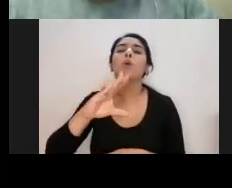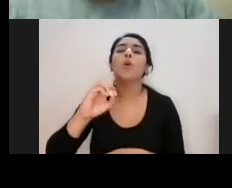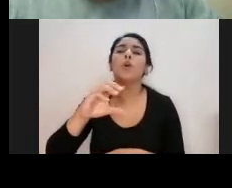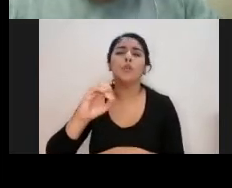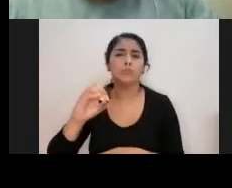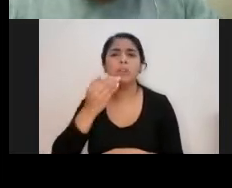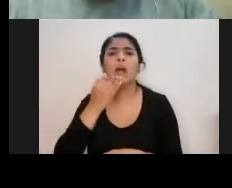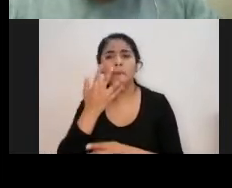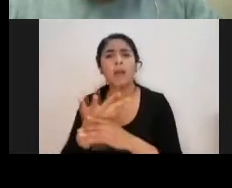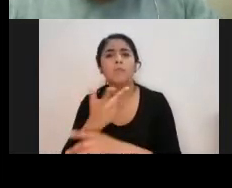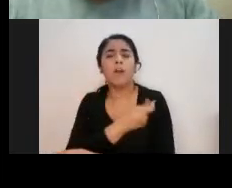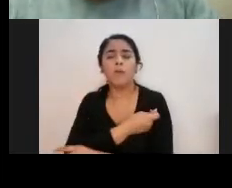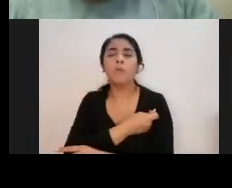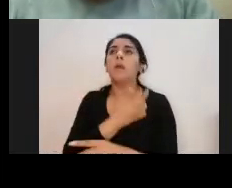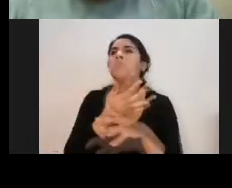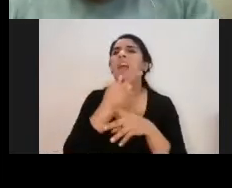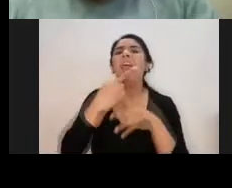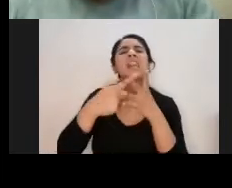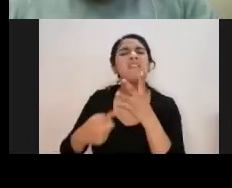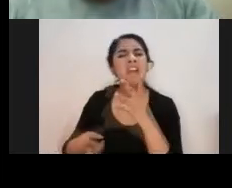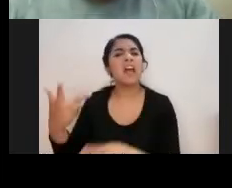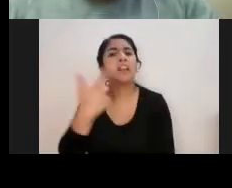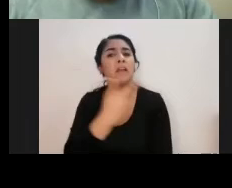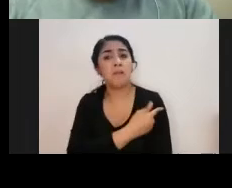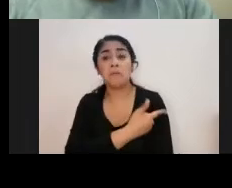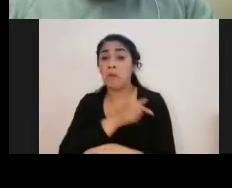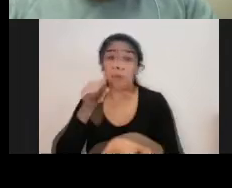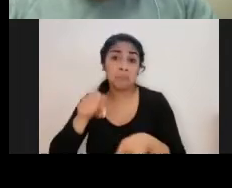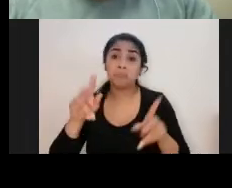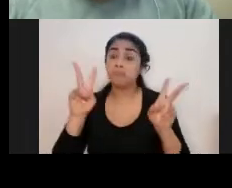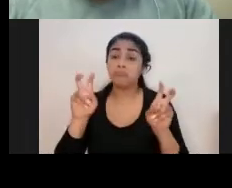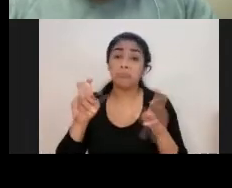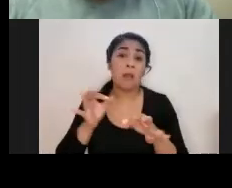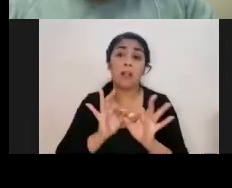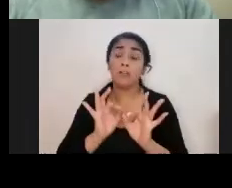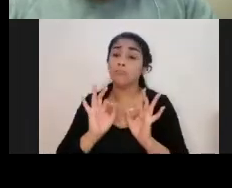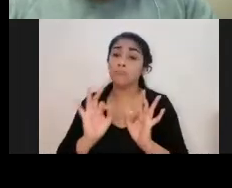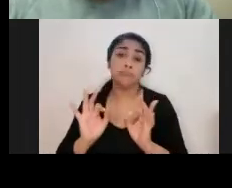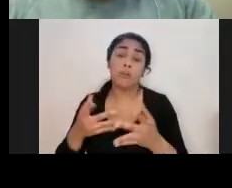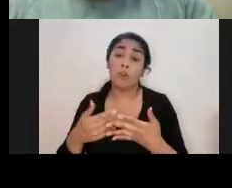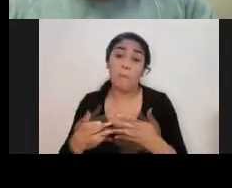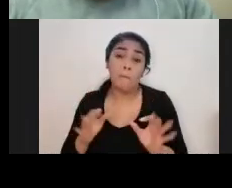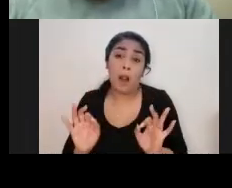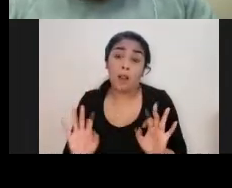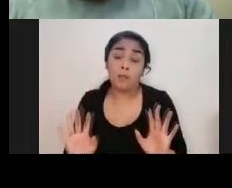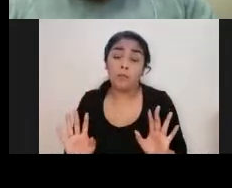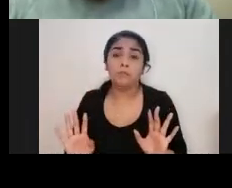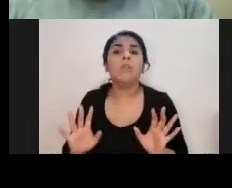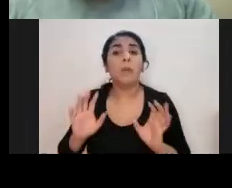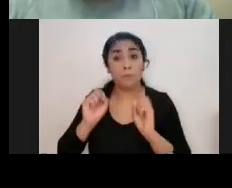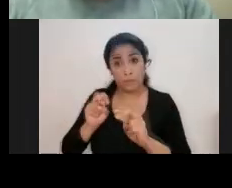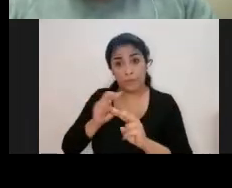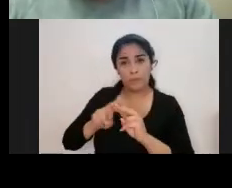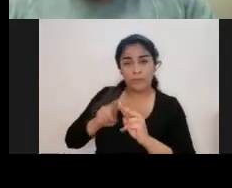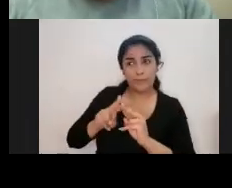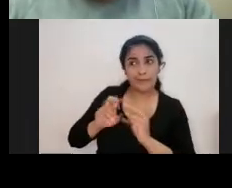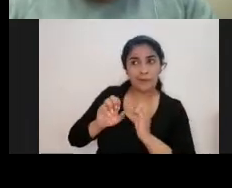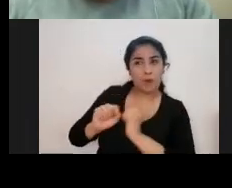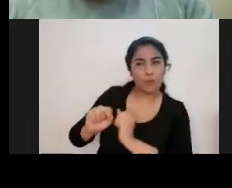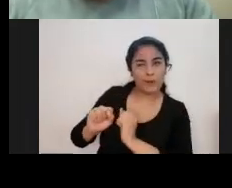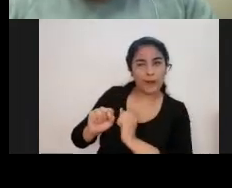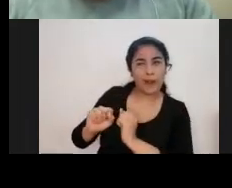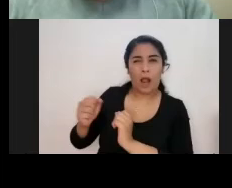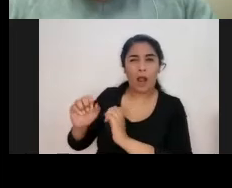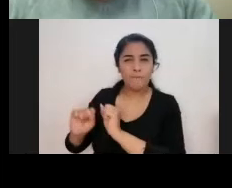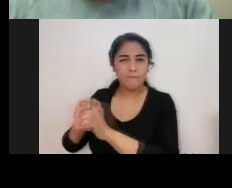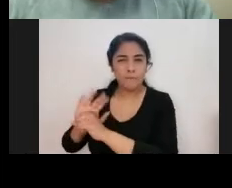que esto es normal. ¿Podemos desarrollar inmunidad? Las desarrollamos. ¿Cuánto dura? Es una